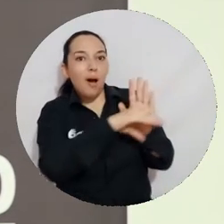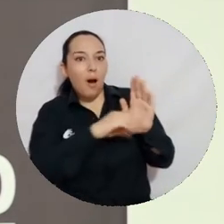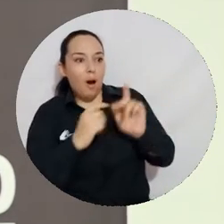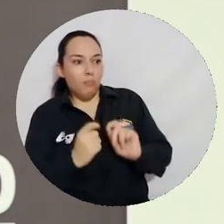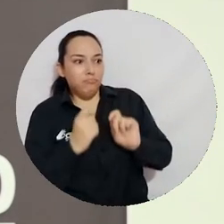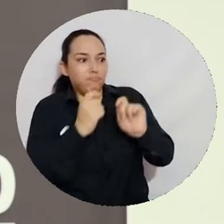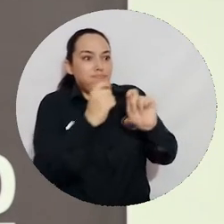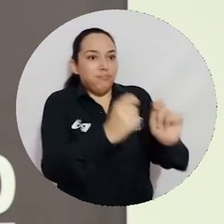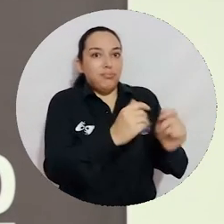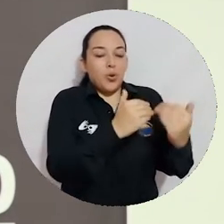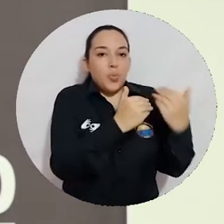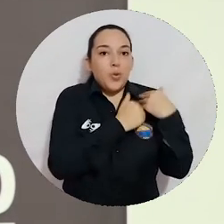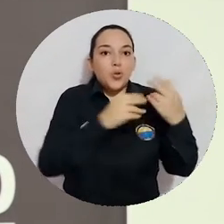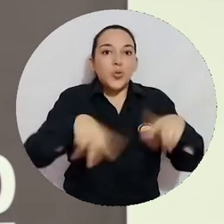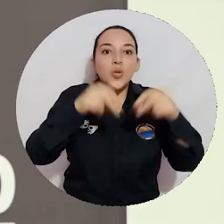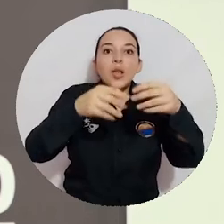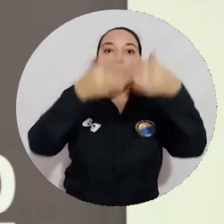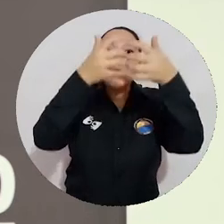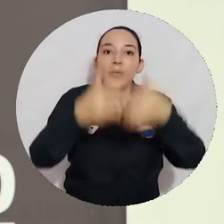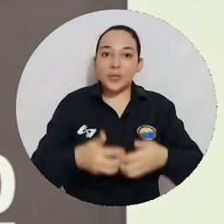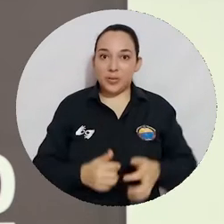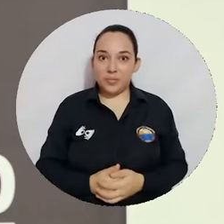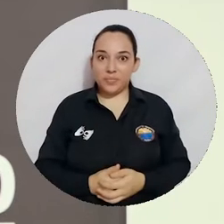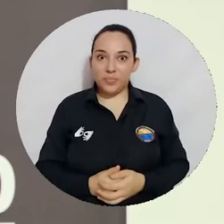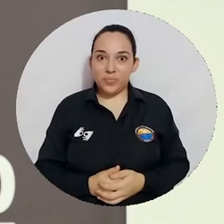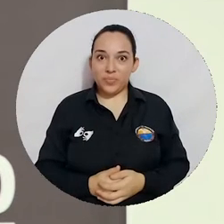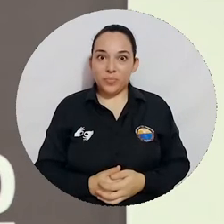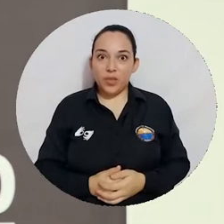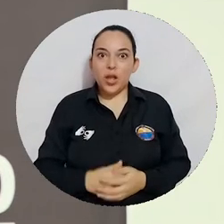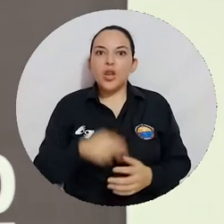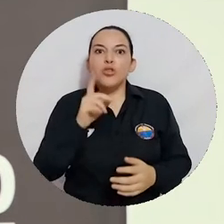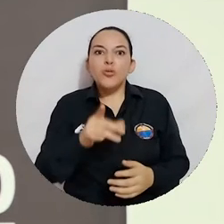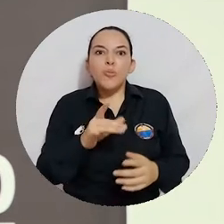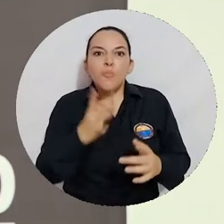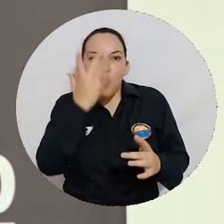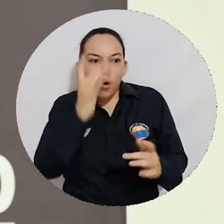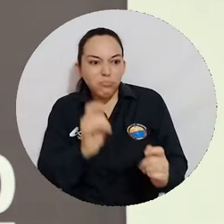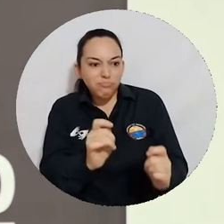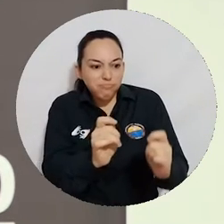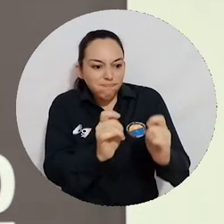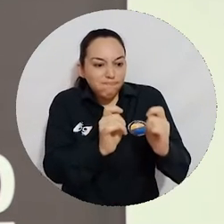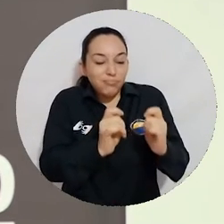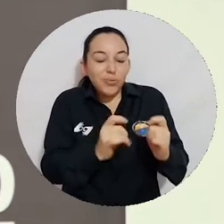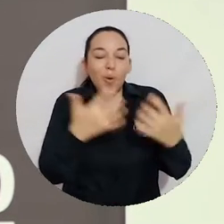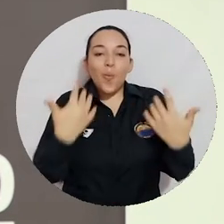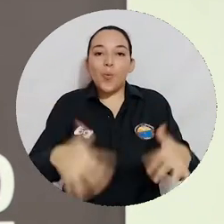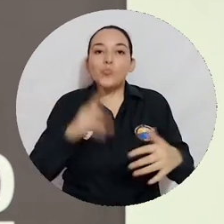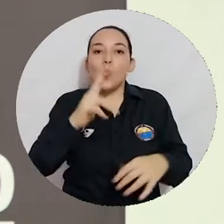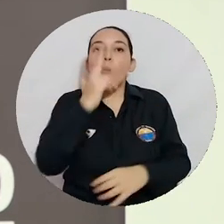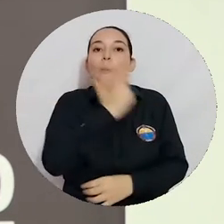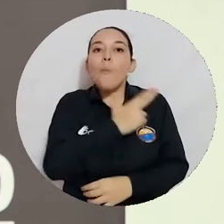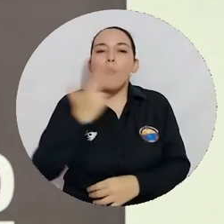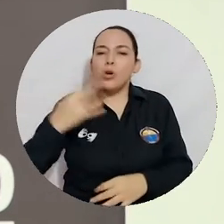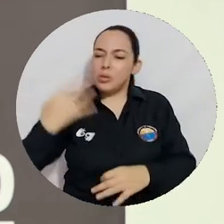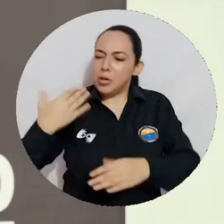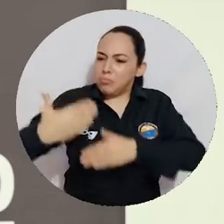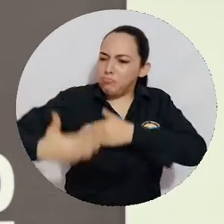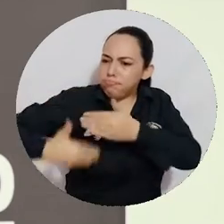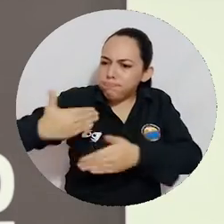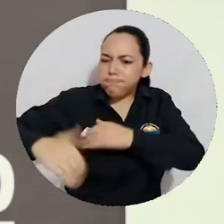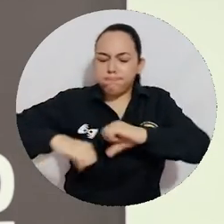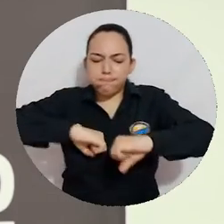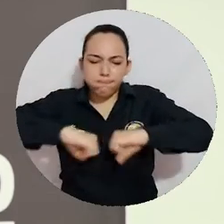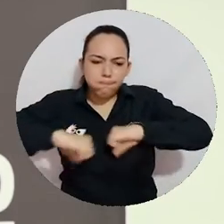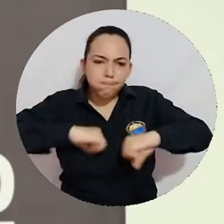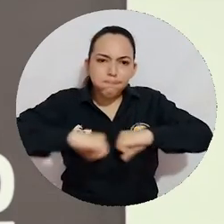este certificado de responsabilidad social empresarial y que lo obtiene precisamente por ese compromiso